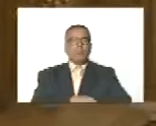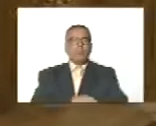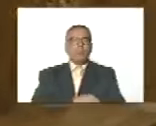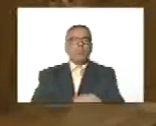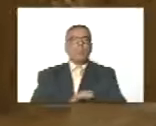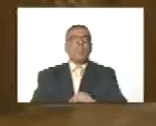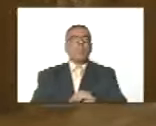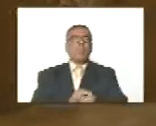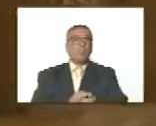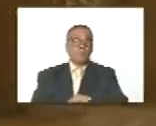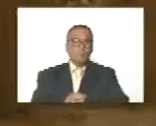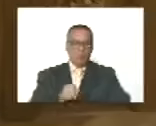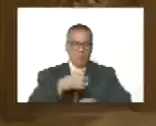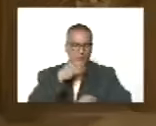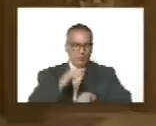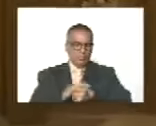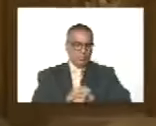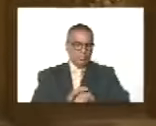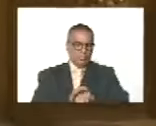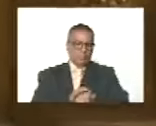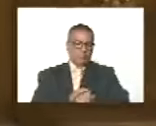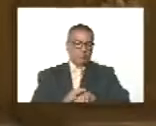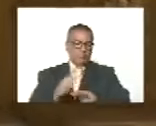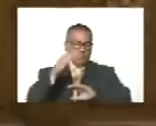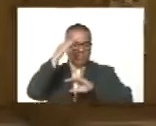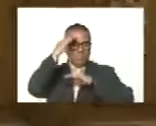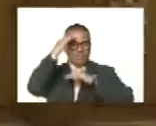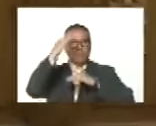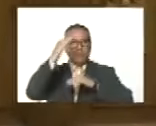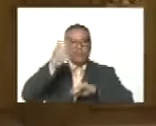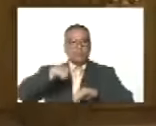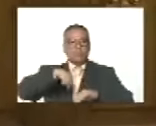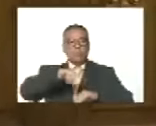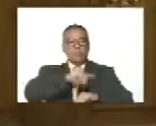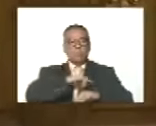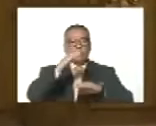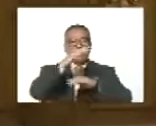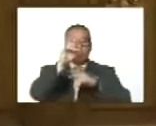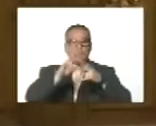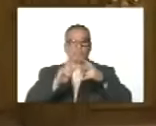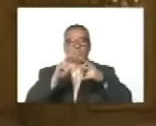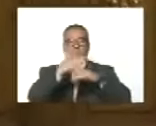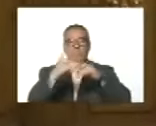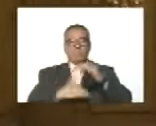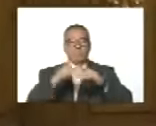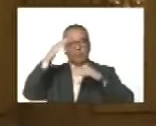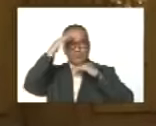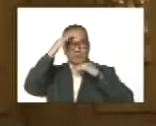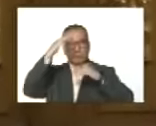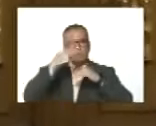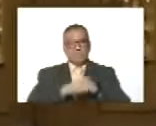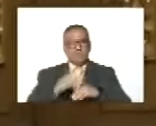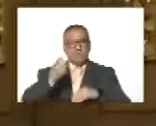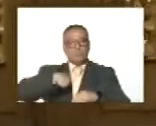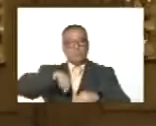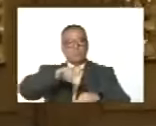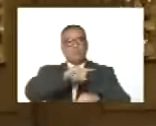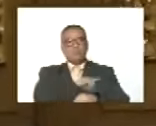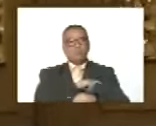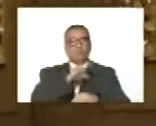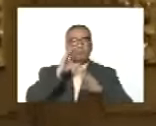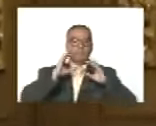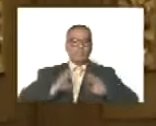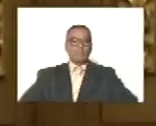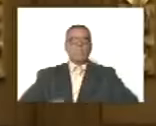Bueno, compañeros, colegas parlamentarios, saludar a nuestra segunda vicepresidenta, saludar a nuestro